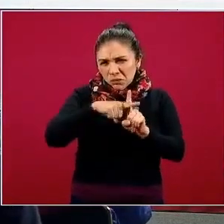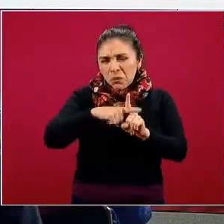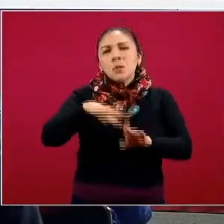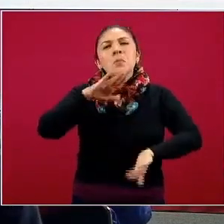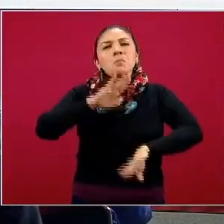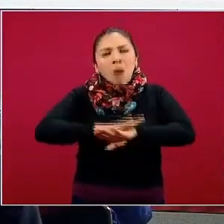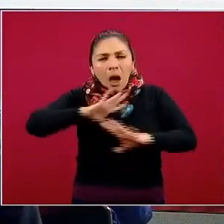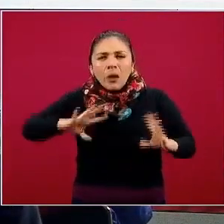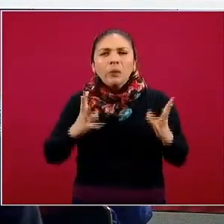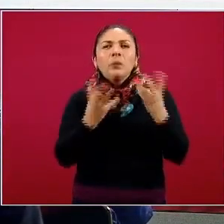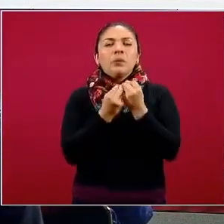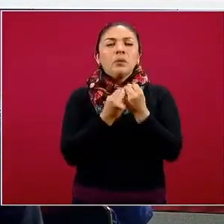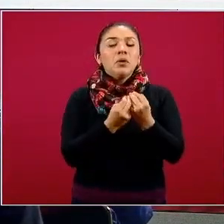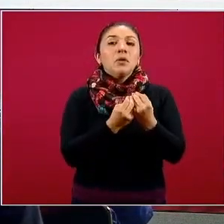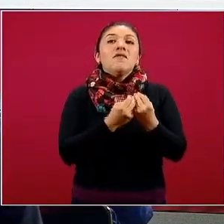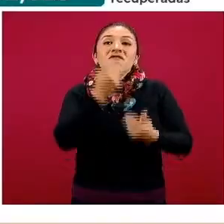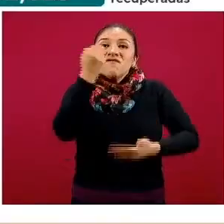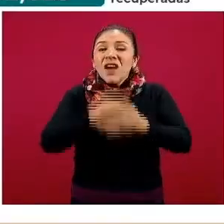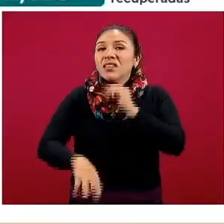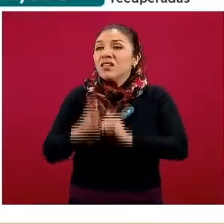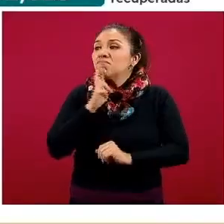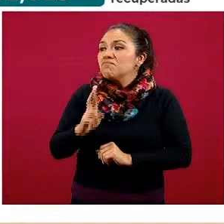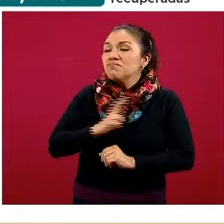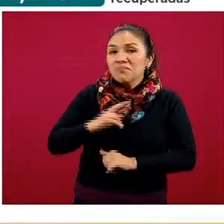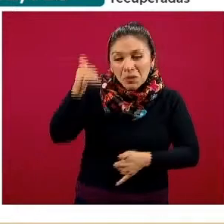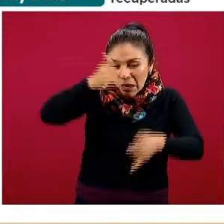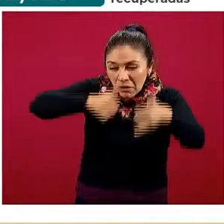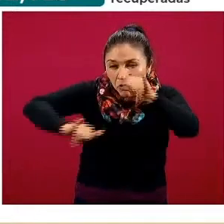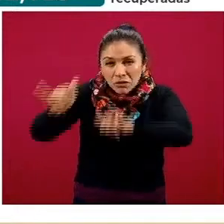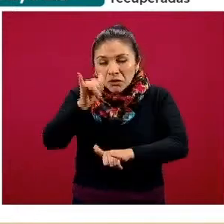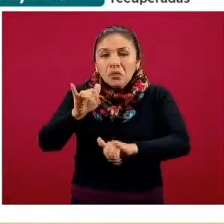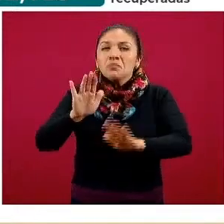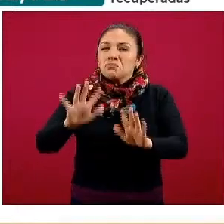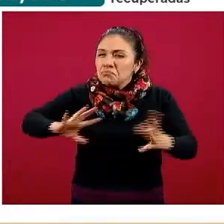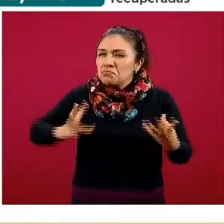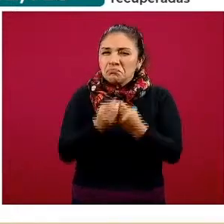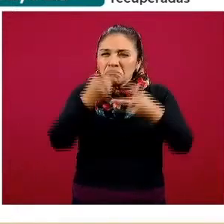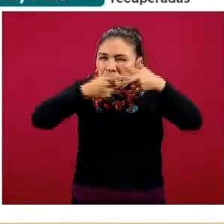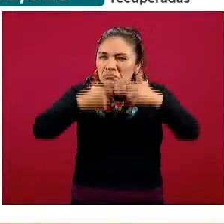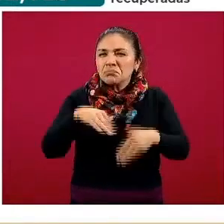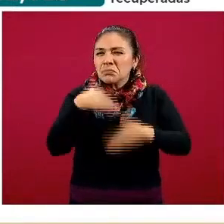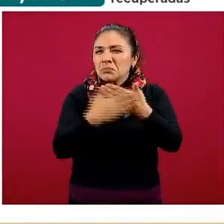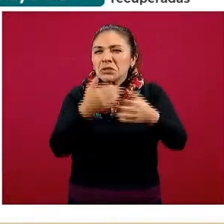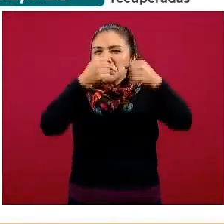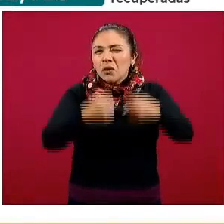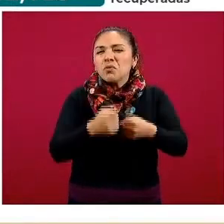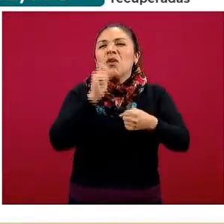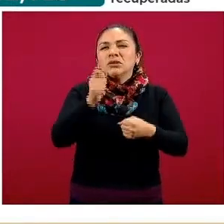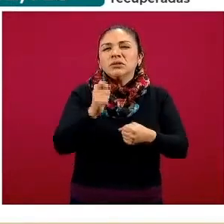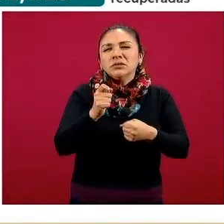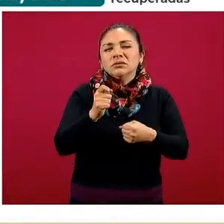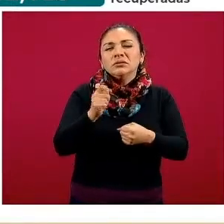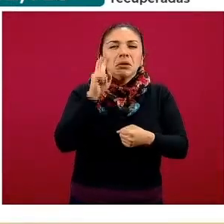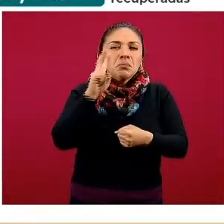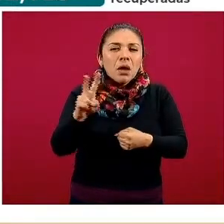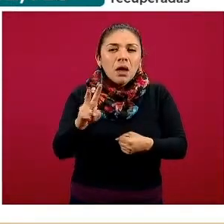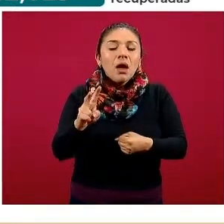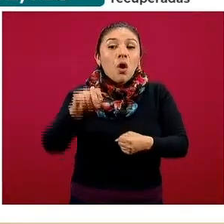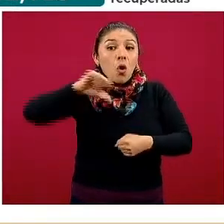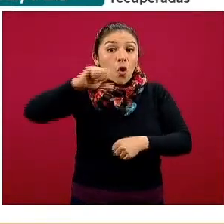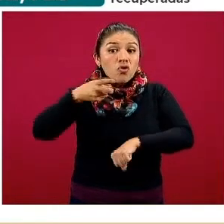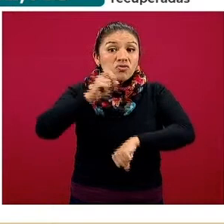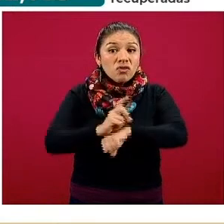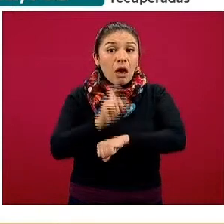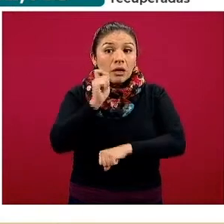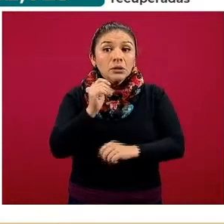los casos con resultados pendientes o pendientes de clasificación y obtenemos lo que denominamos casos estimados, que para el día